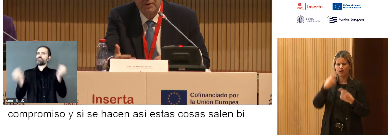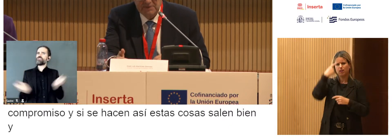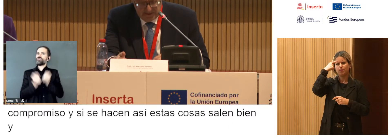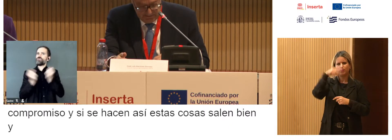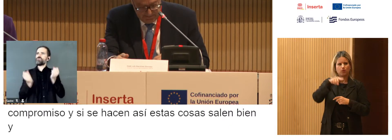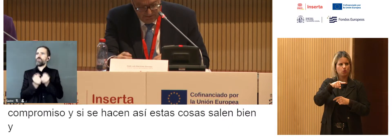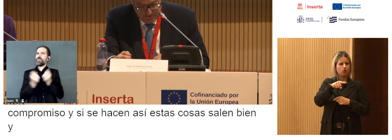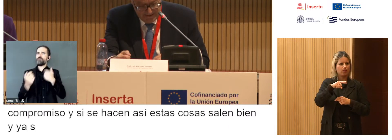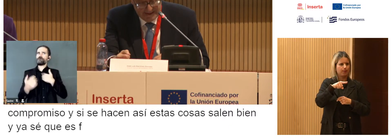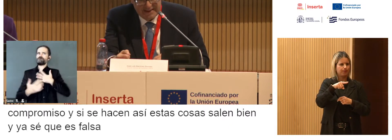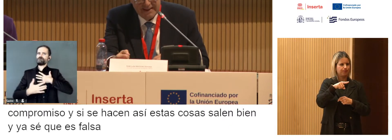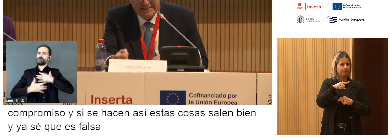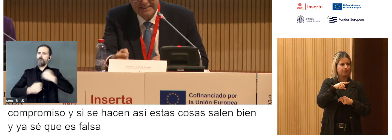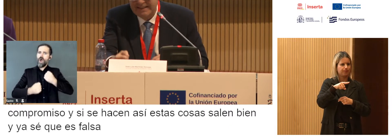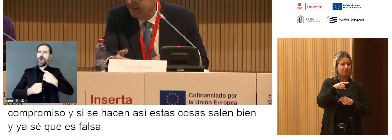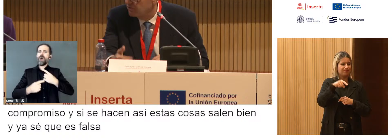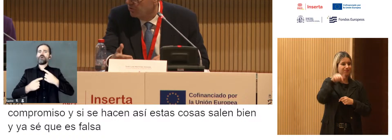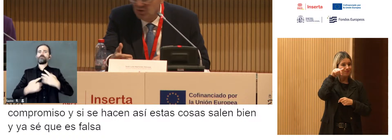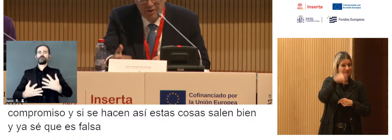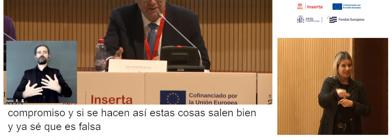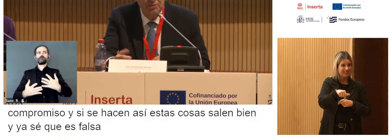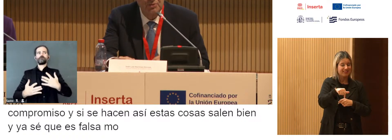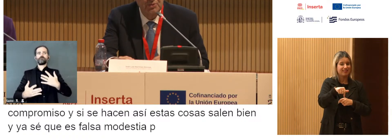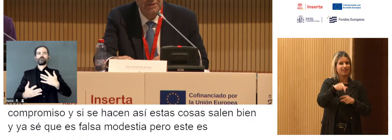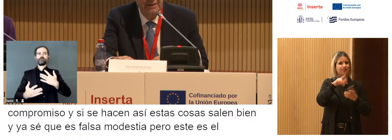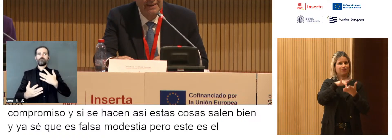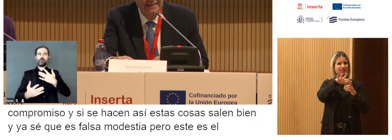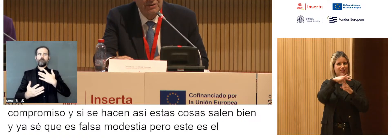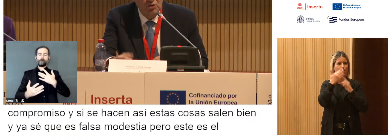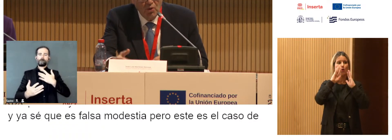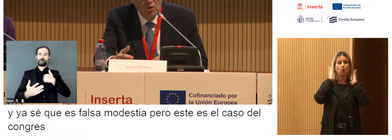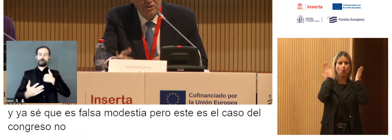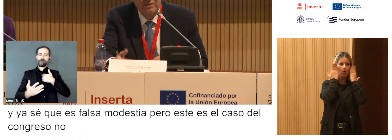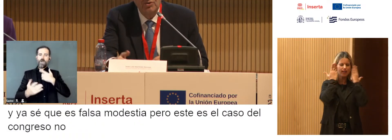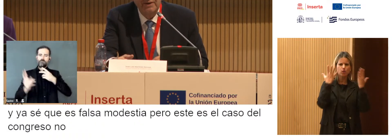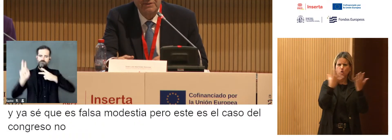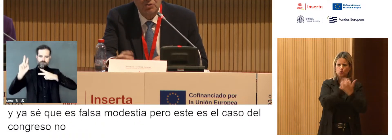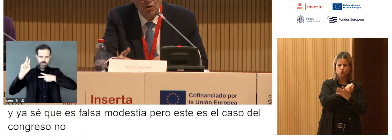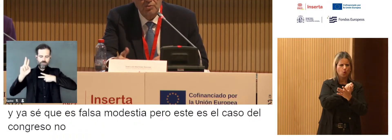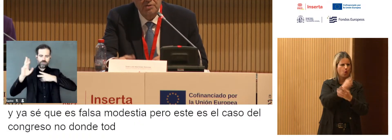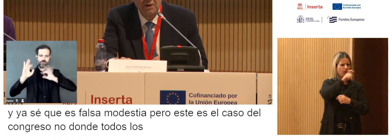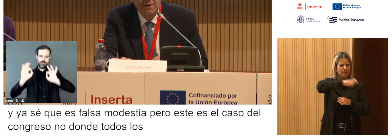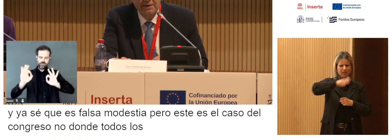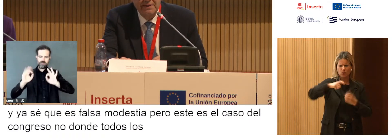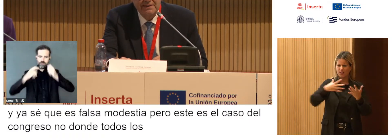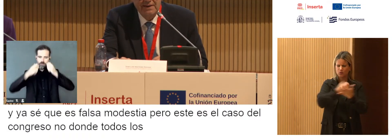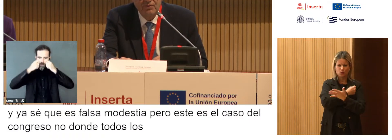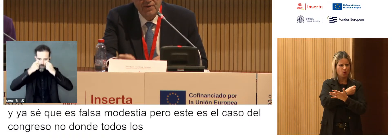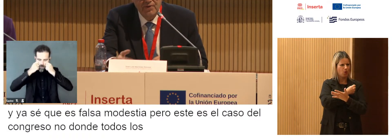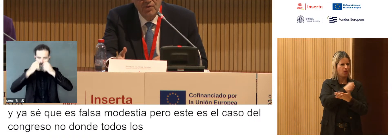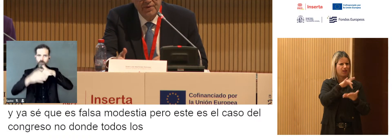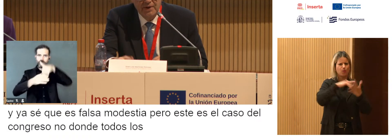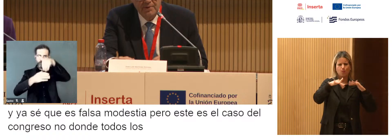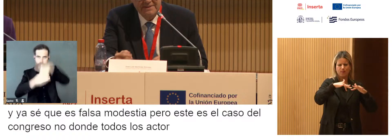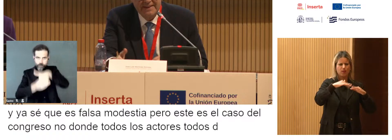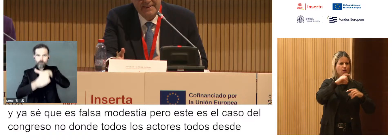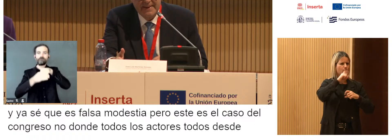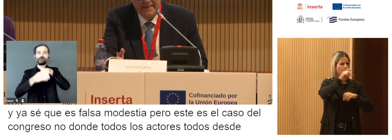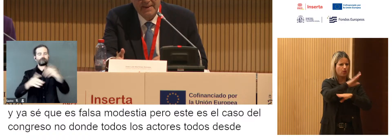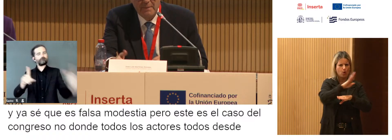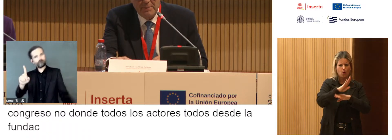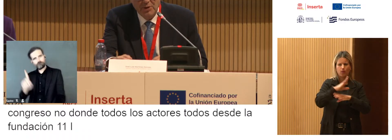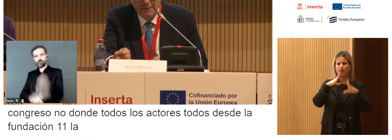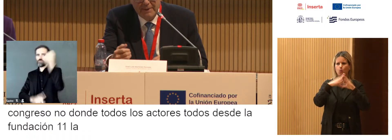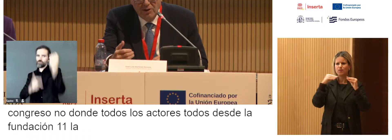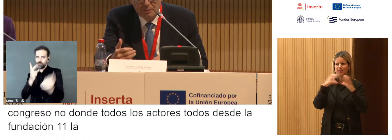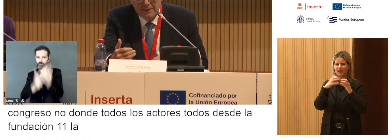falsa modestia, pero este es el caso del Congreso, ¿no?, donde todos los actores, todos, desde la Fundación 11, la Universidad de